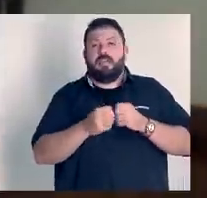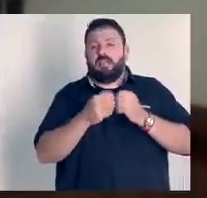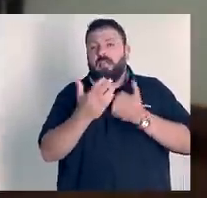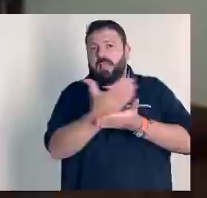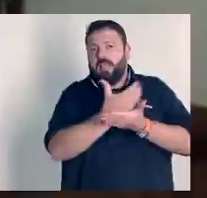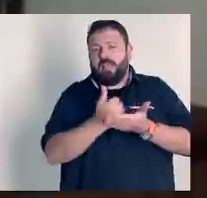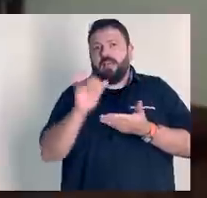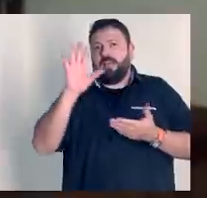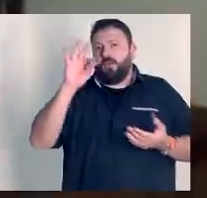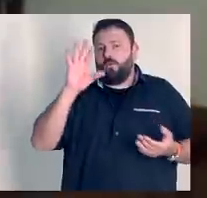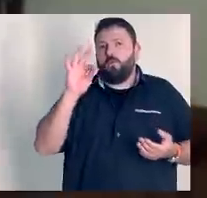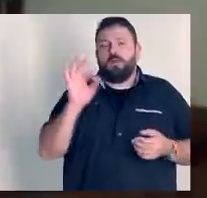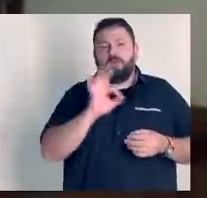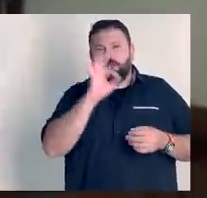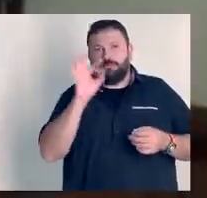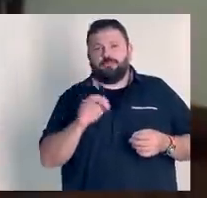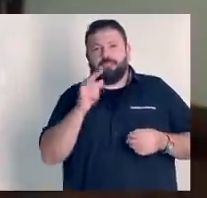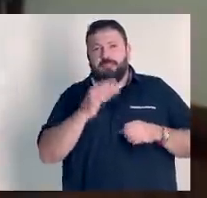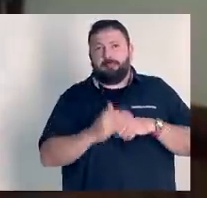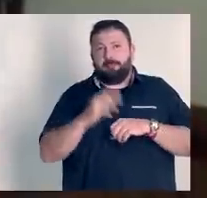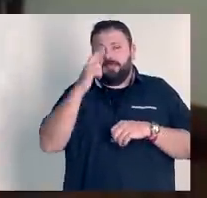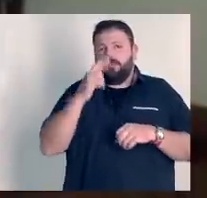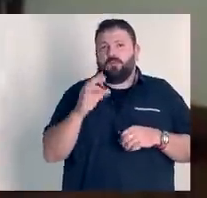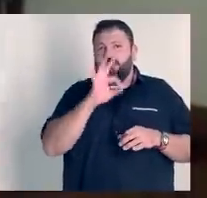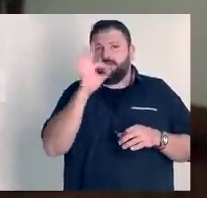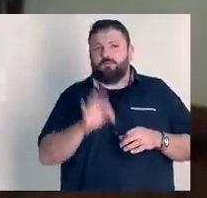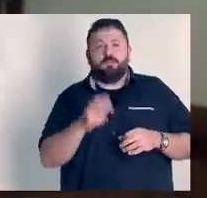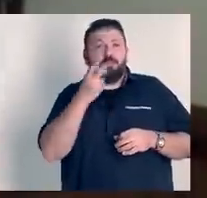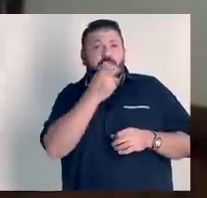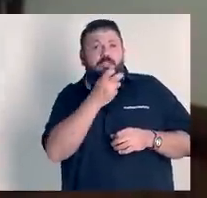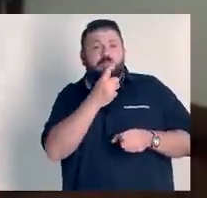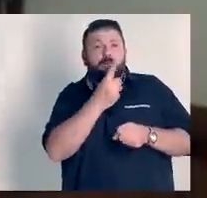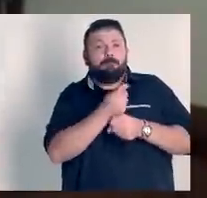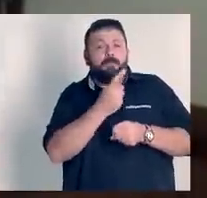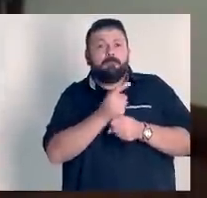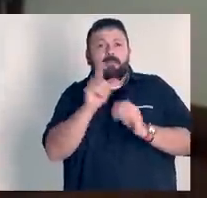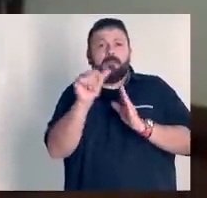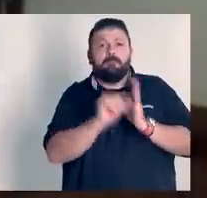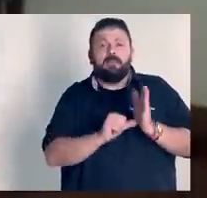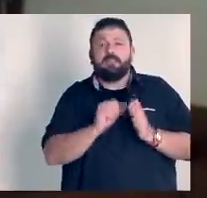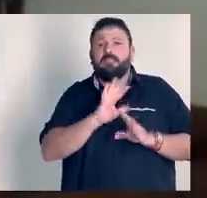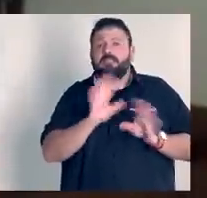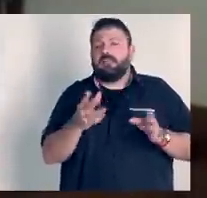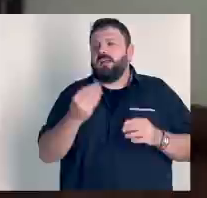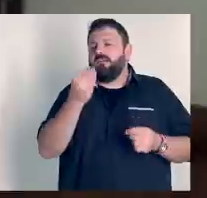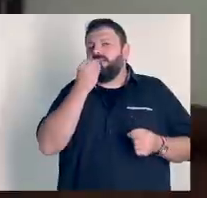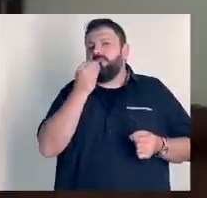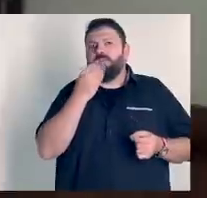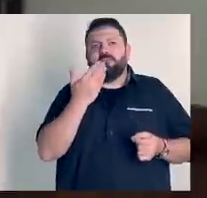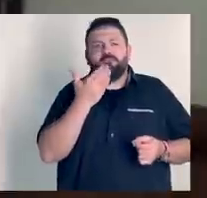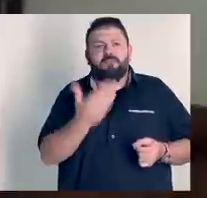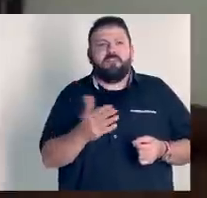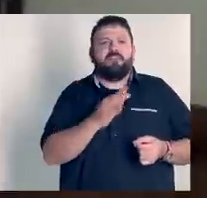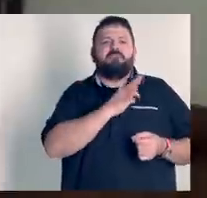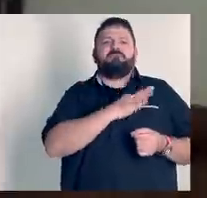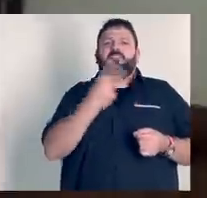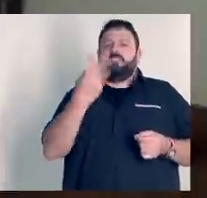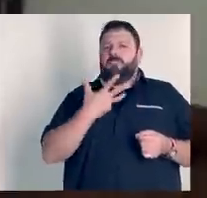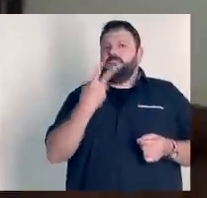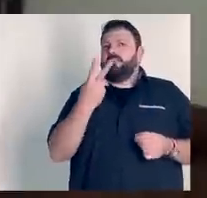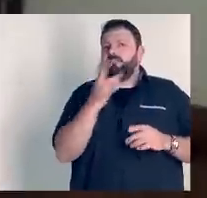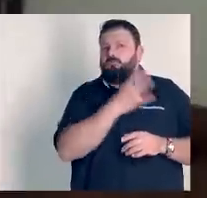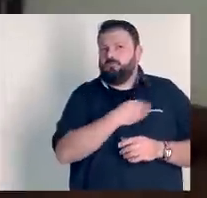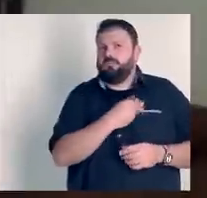que es el mayor descuento que te permite tener más utilidad. Y ese primer mes, señores, los niños comieron, sus hijos, tienen dos hijos, y